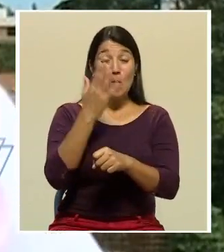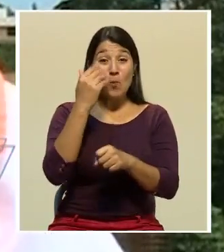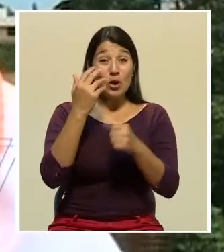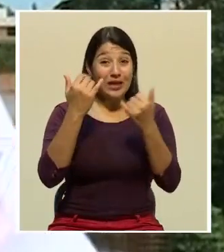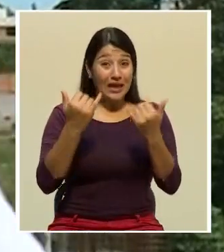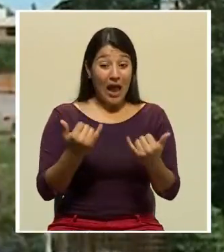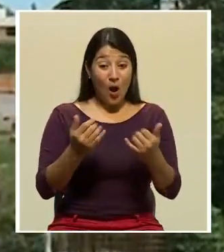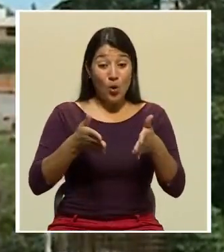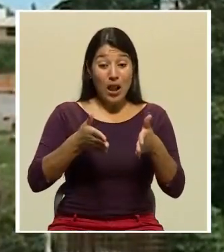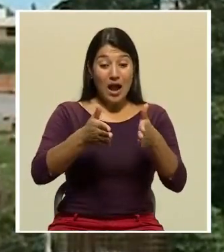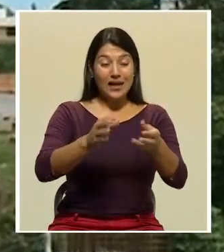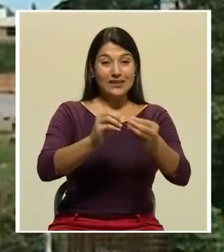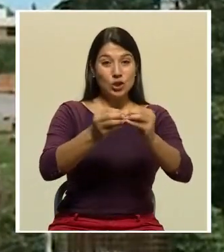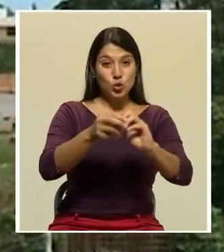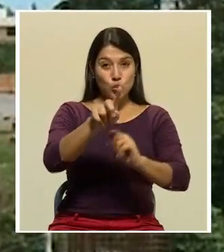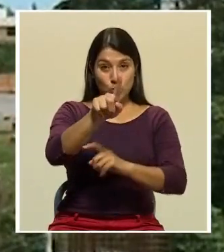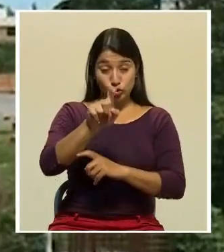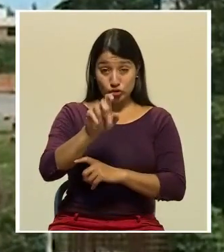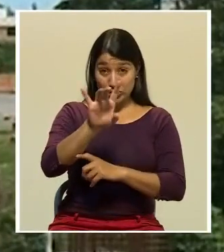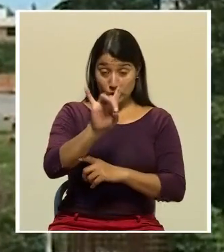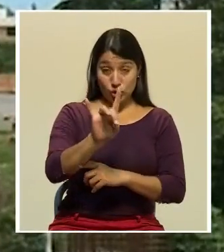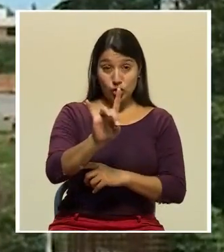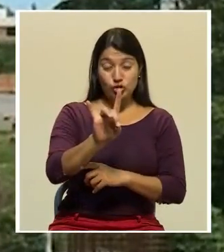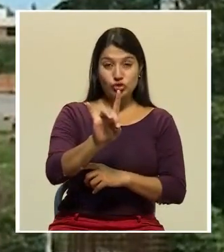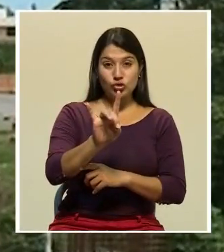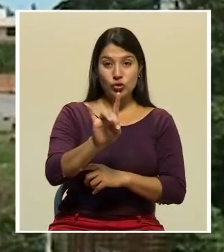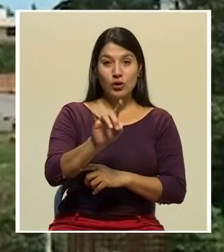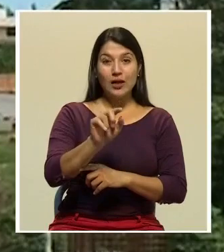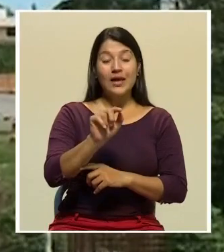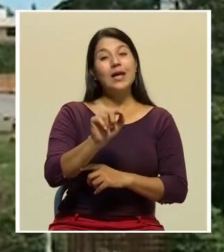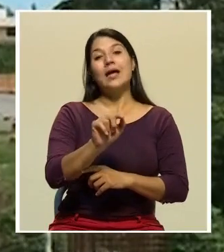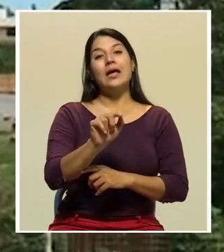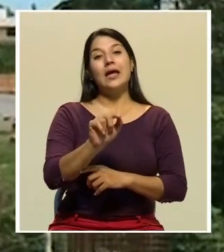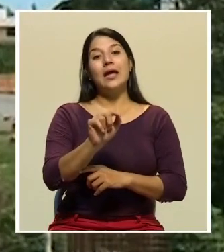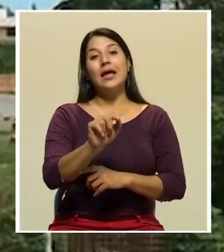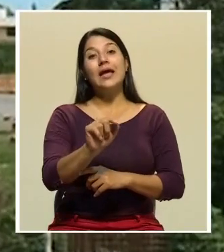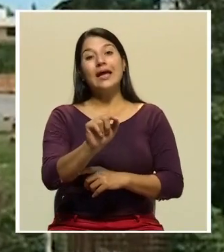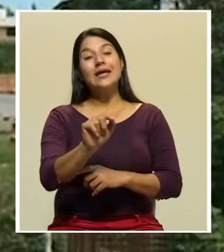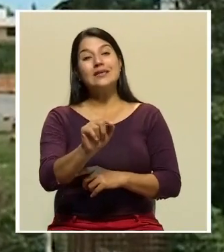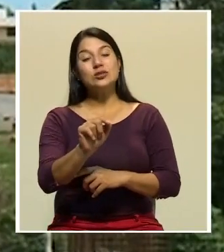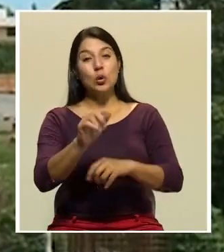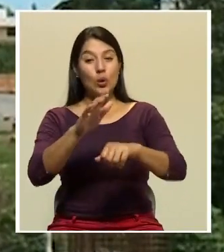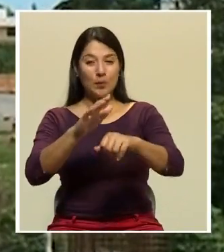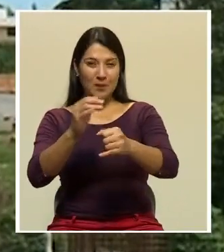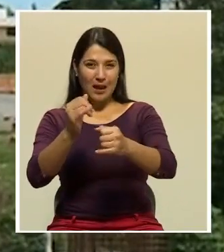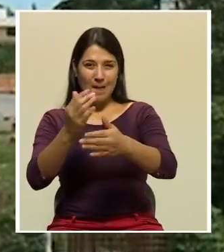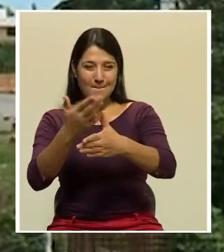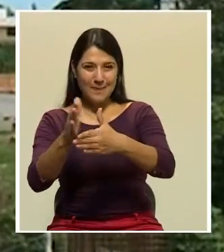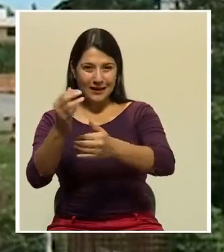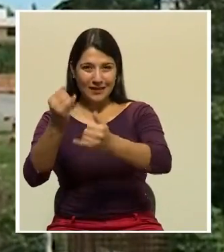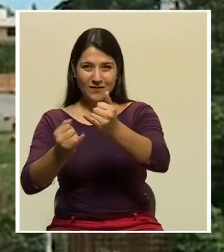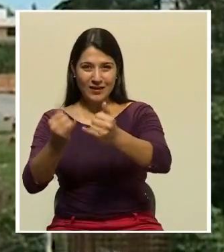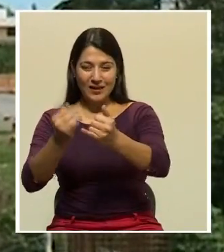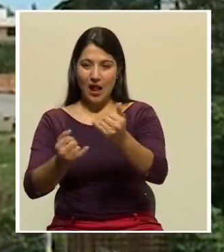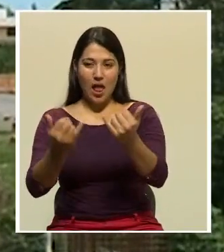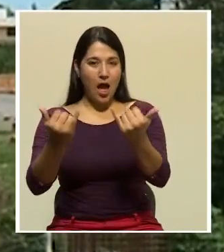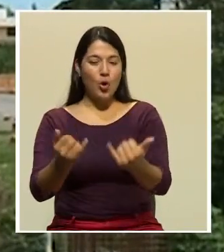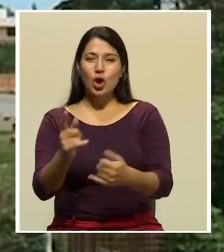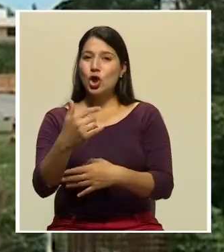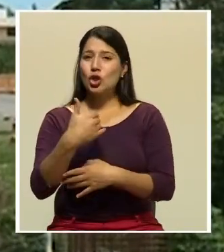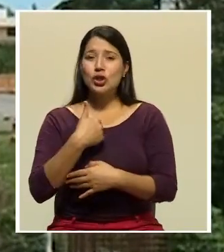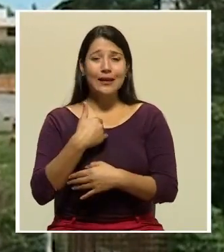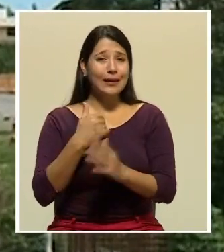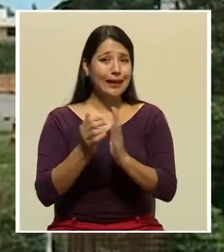ruta 108 es la que está funcionando como cierre del arco norte de la circunvalación y no tiene capacidad, es